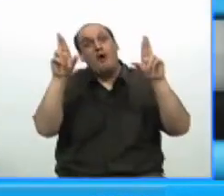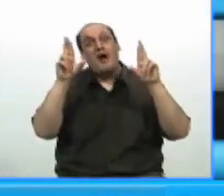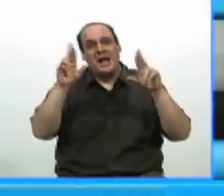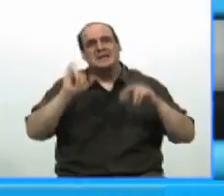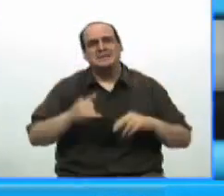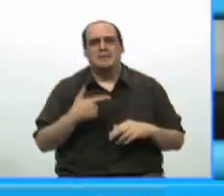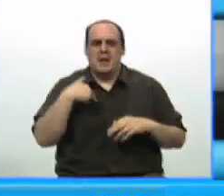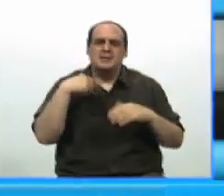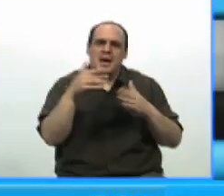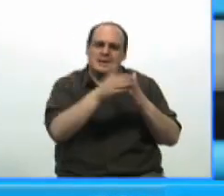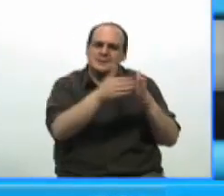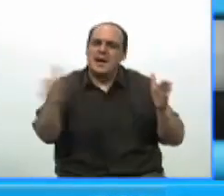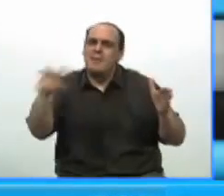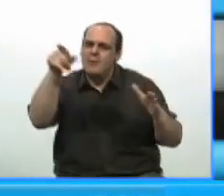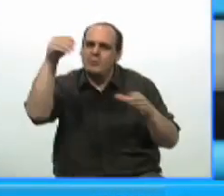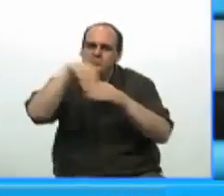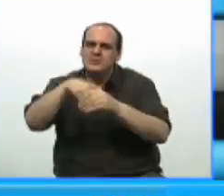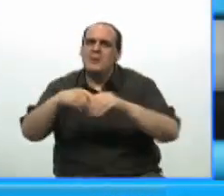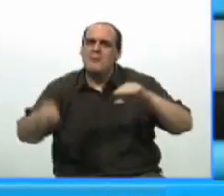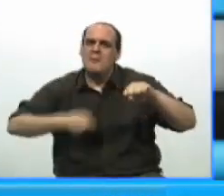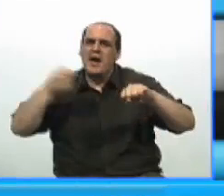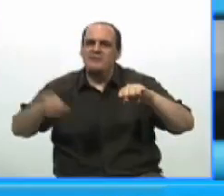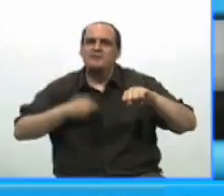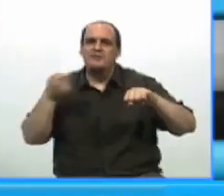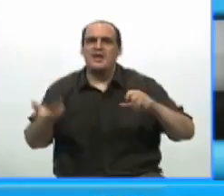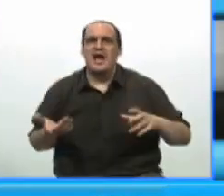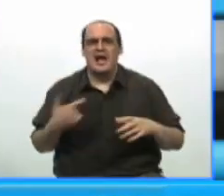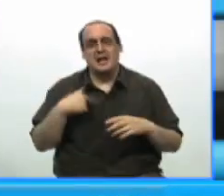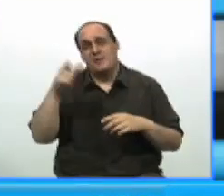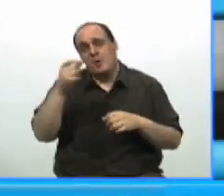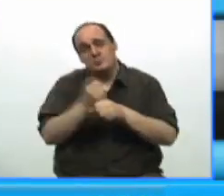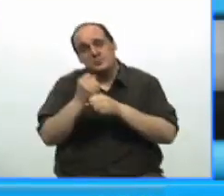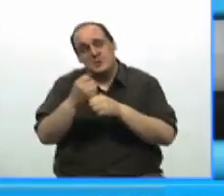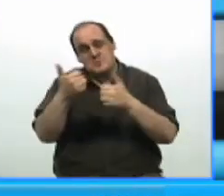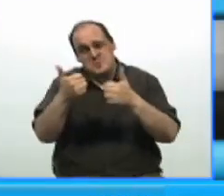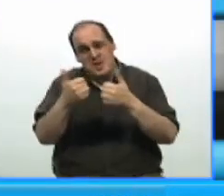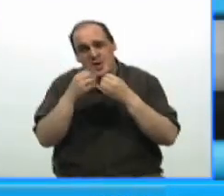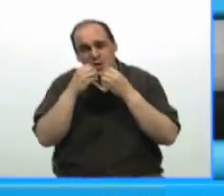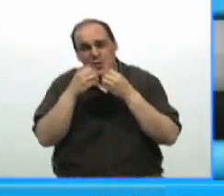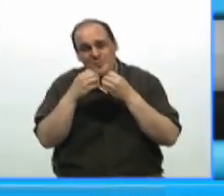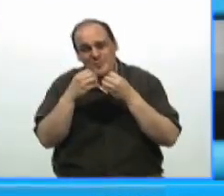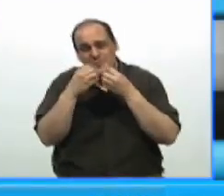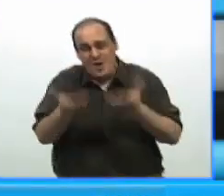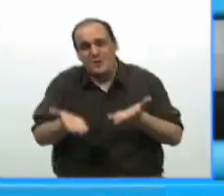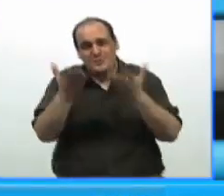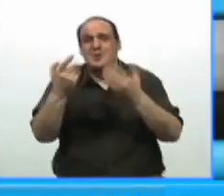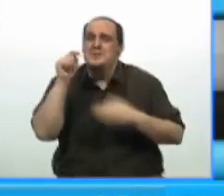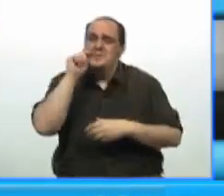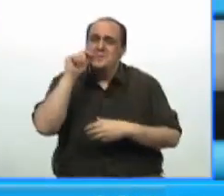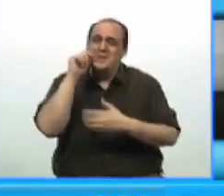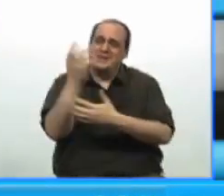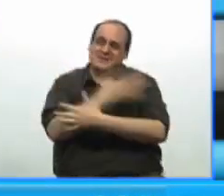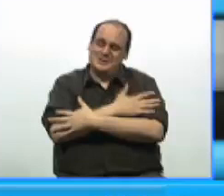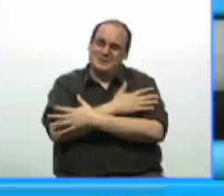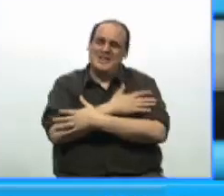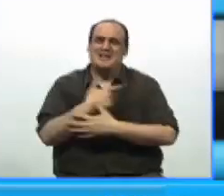esta etapa en Banfield, que las cosas se den bien y que puedas hacer lo que más te gusta, que es lo que estás ejercitando en estos momentos. Te mandamos un beso grande y